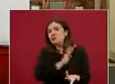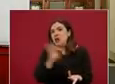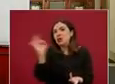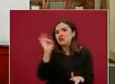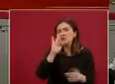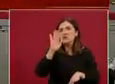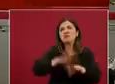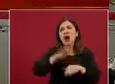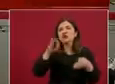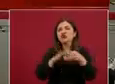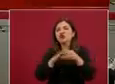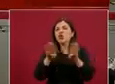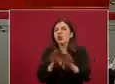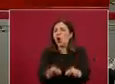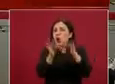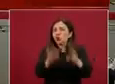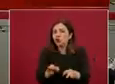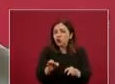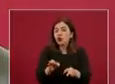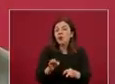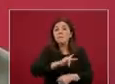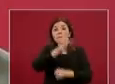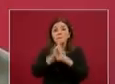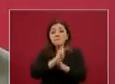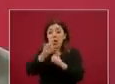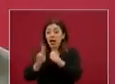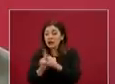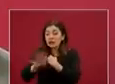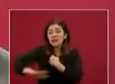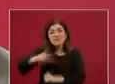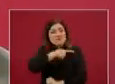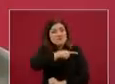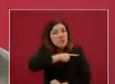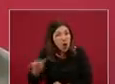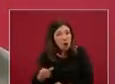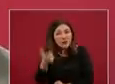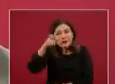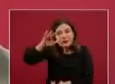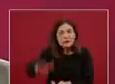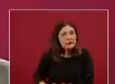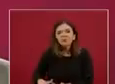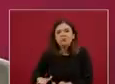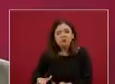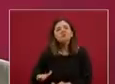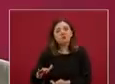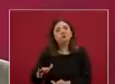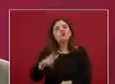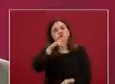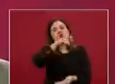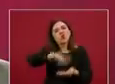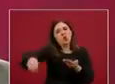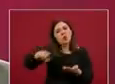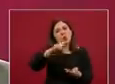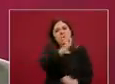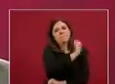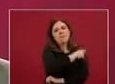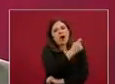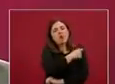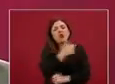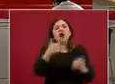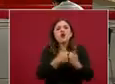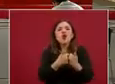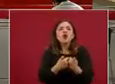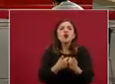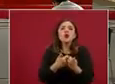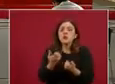más cercana al precio real. Los países que son muy pobres, que tienen ingresos muy bajos, tendrán quizá